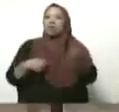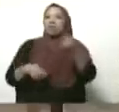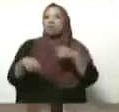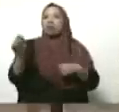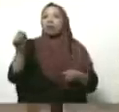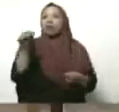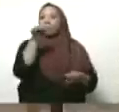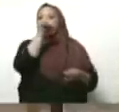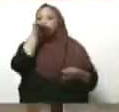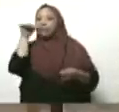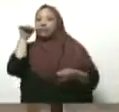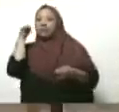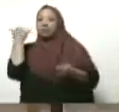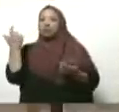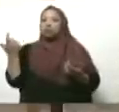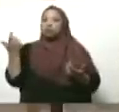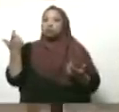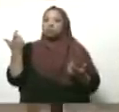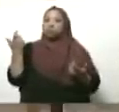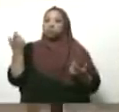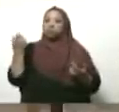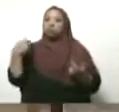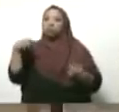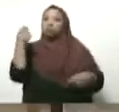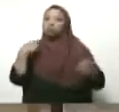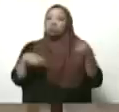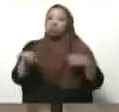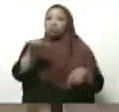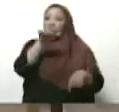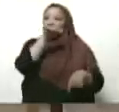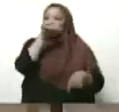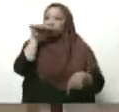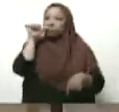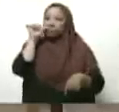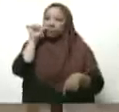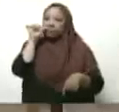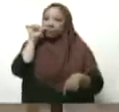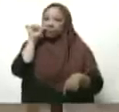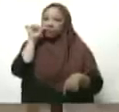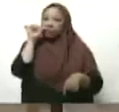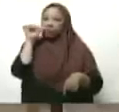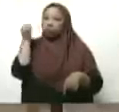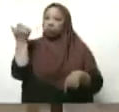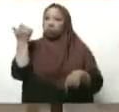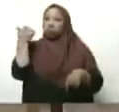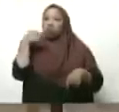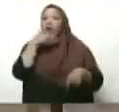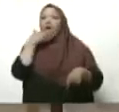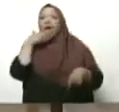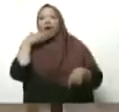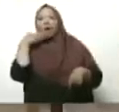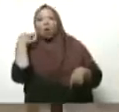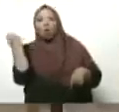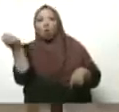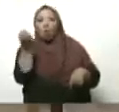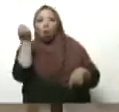la droga es recreativa no la droga destruye tu familia destruye la juventud